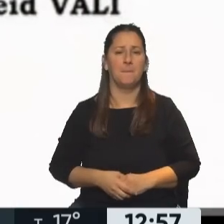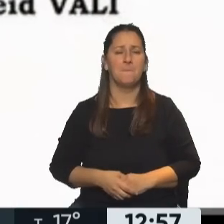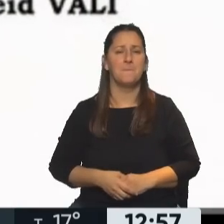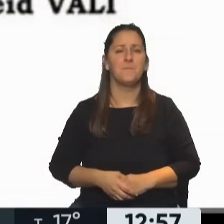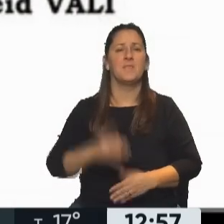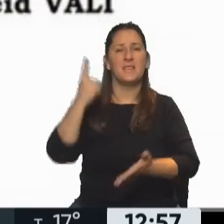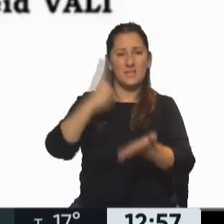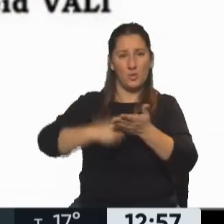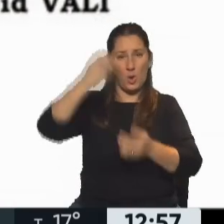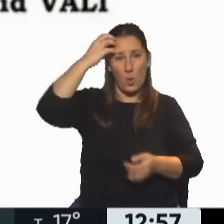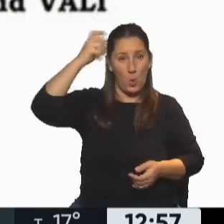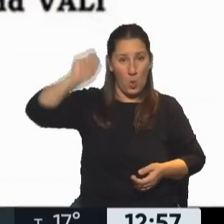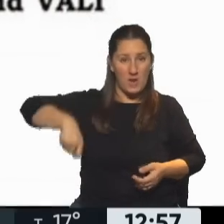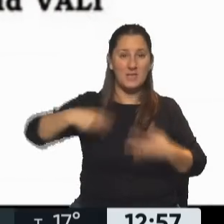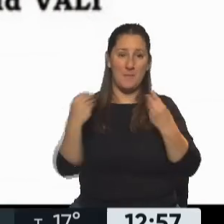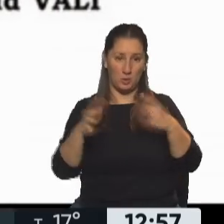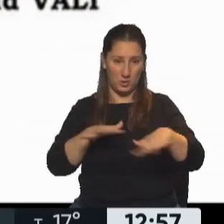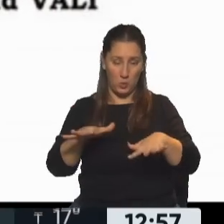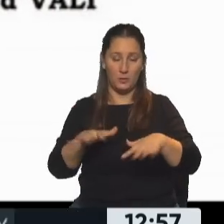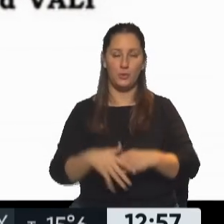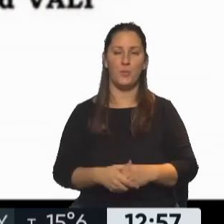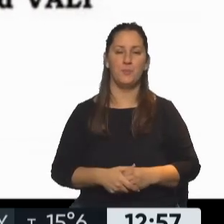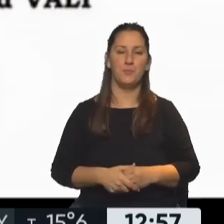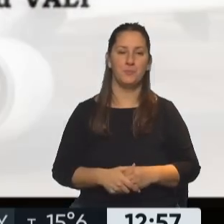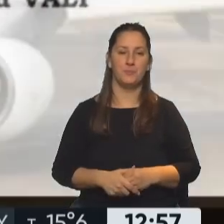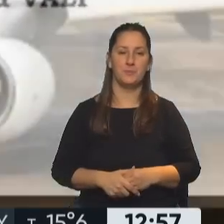Después de la decisión del magistrado, lo que sucede es que se